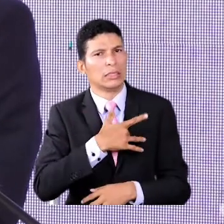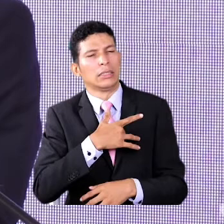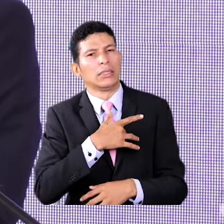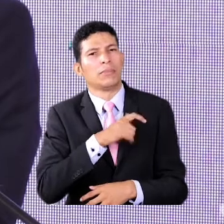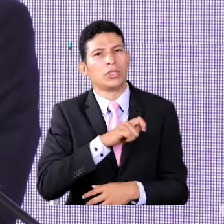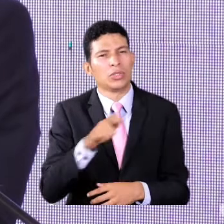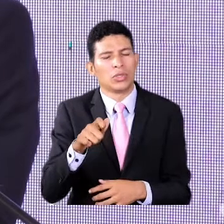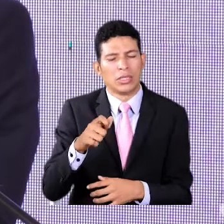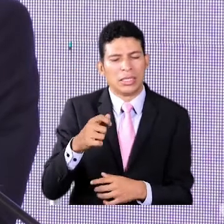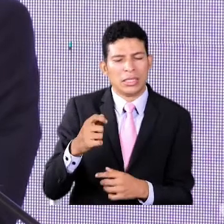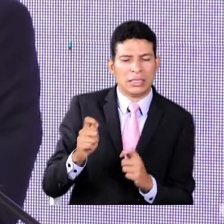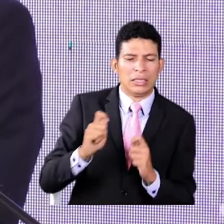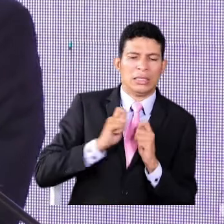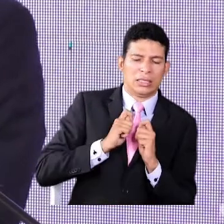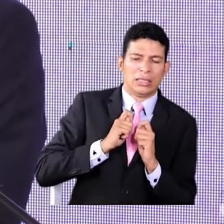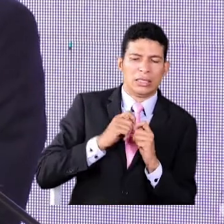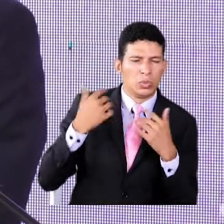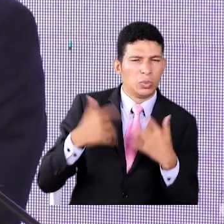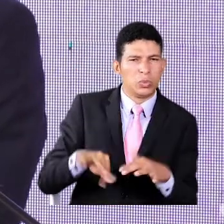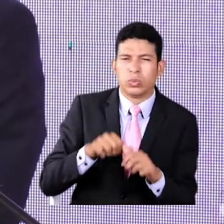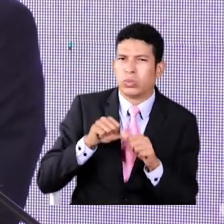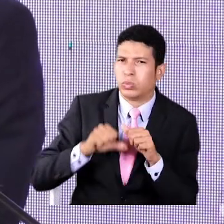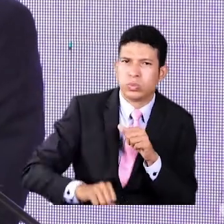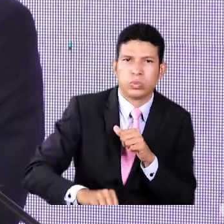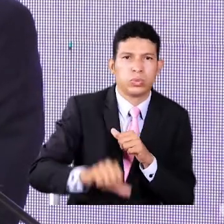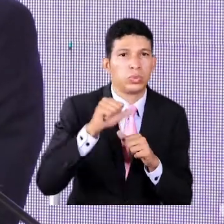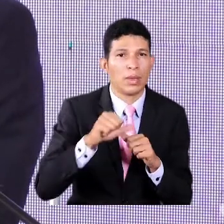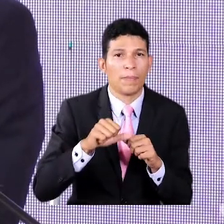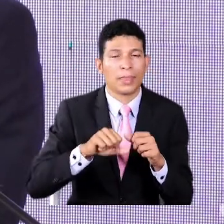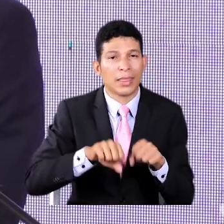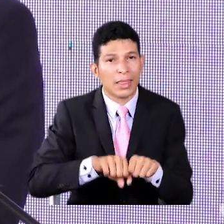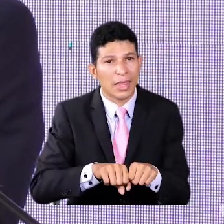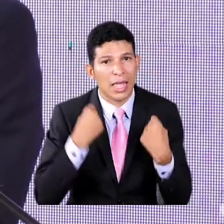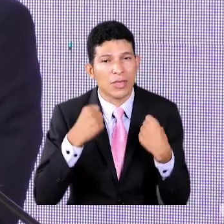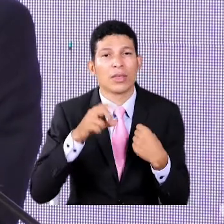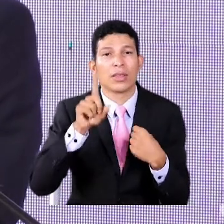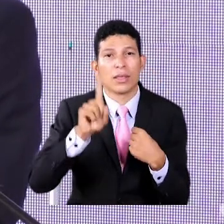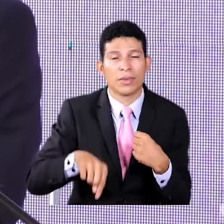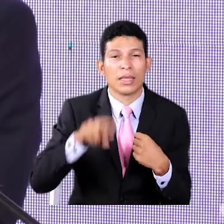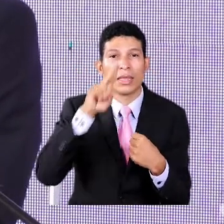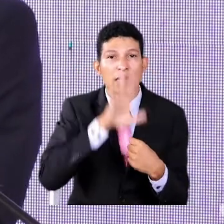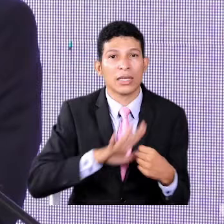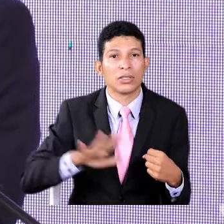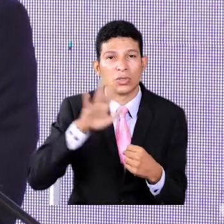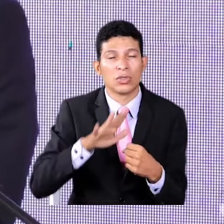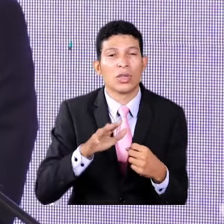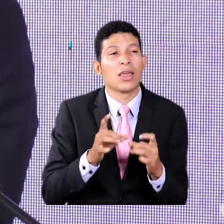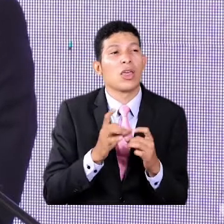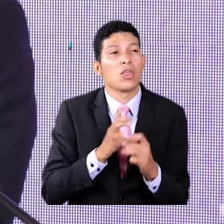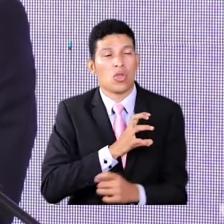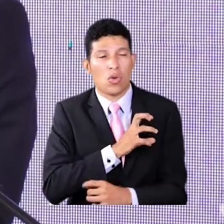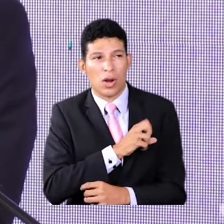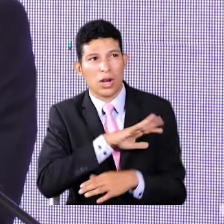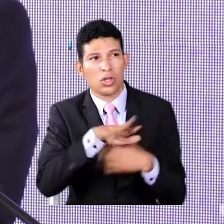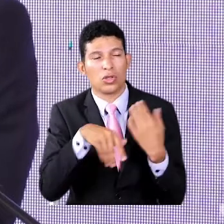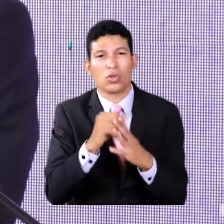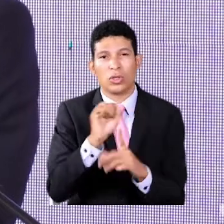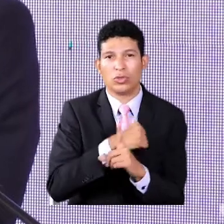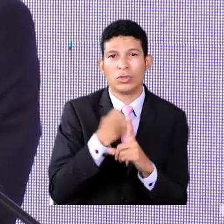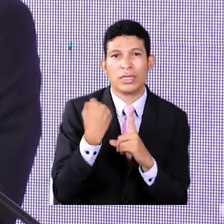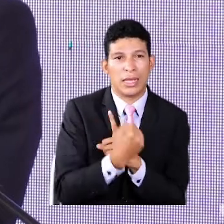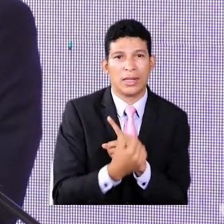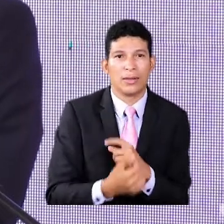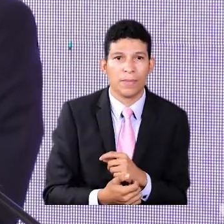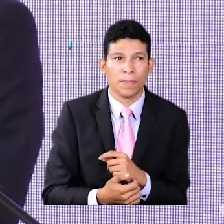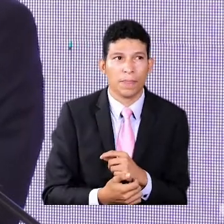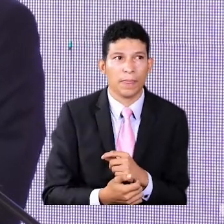y a sus seres queridos mancha en la vida institucional de la nación y deja una huella de dolor en toda la sociedad al